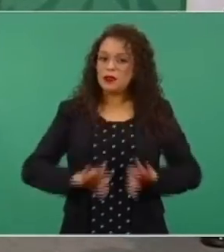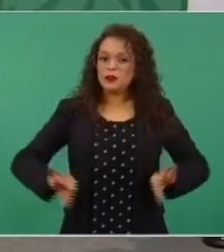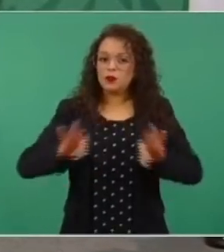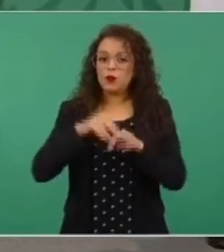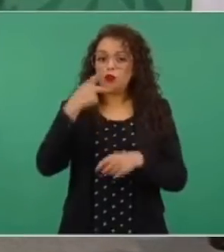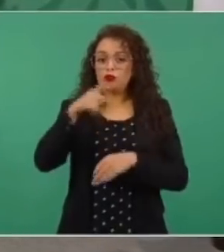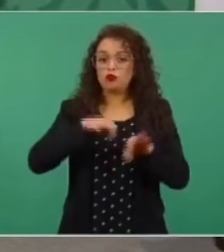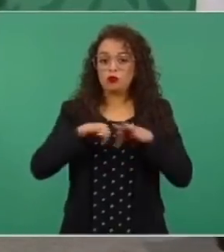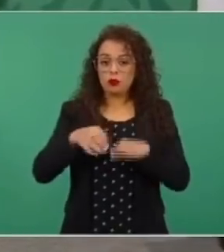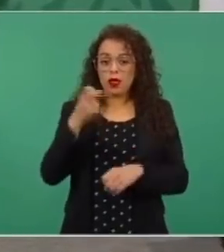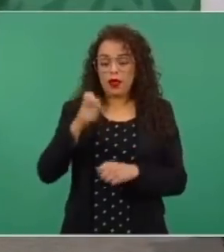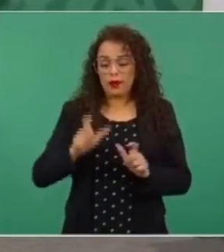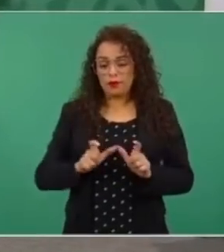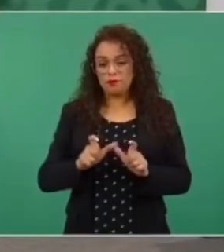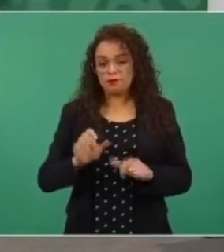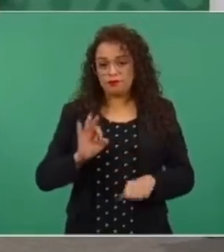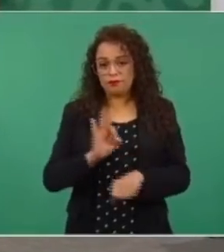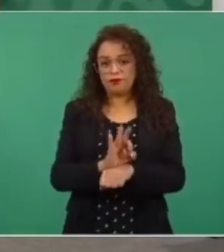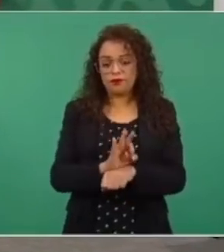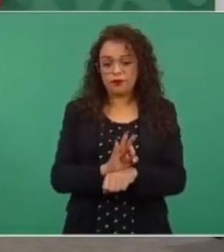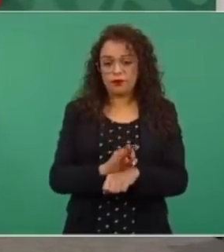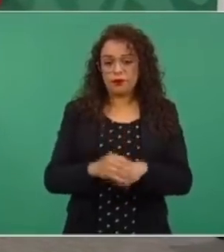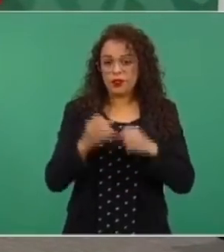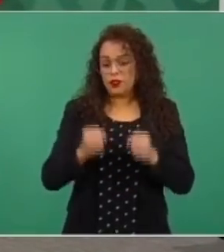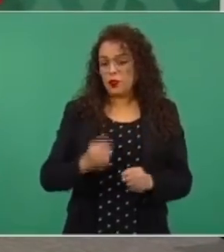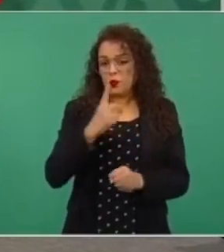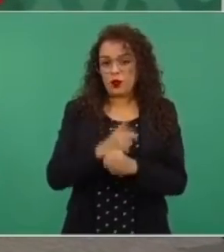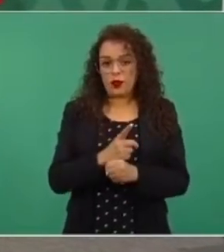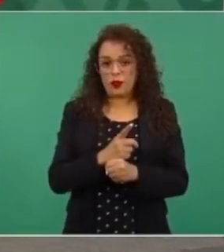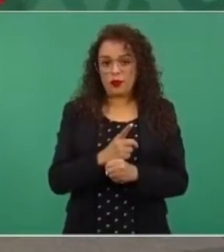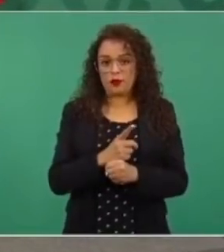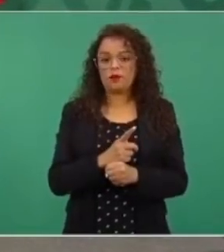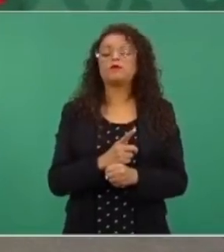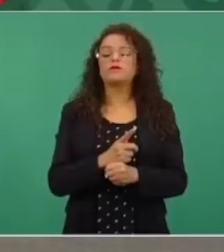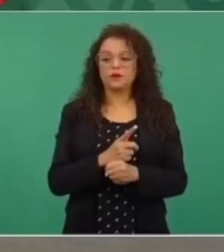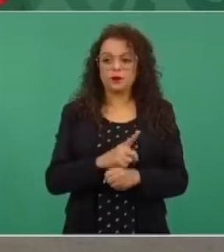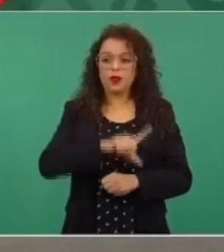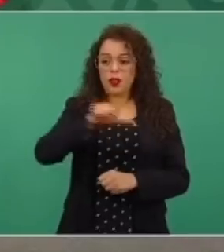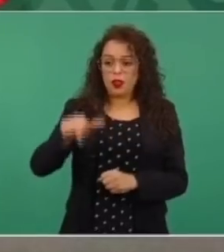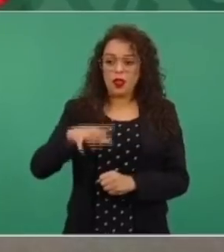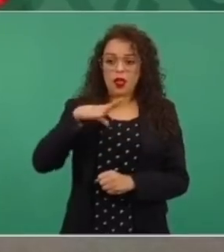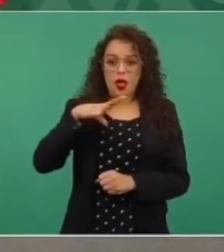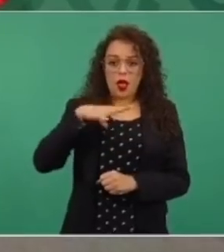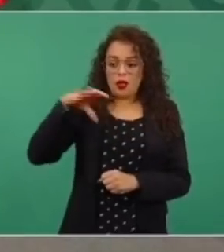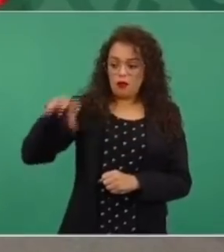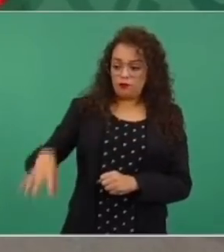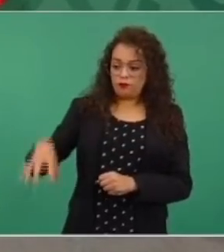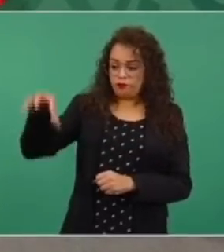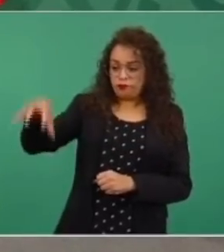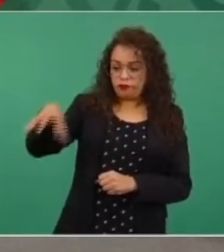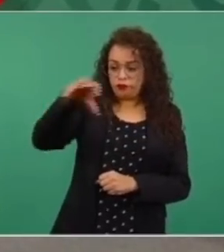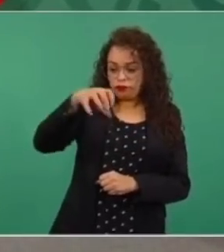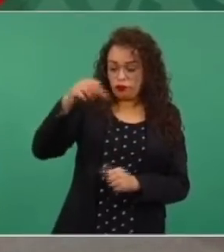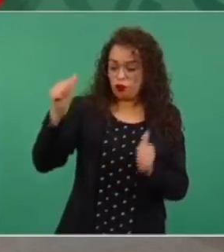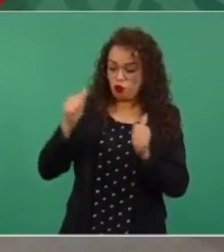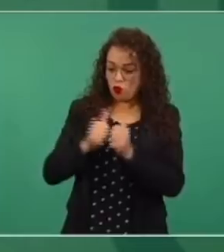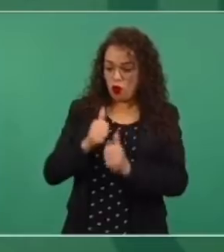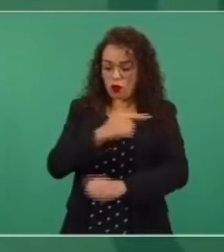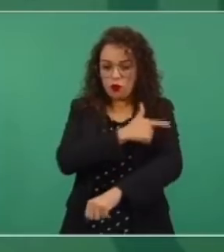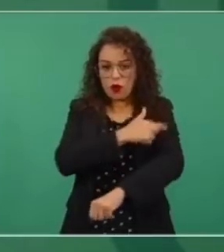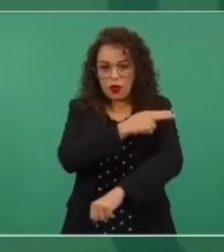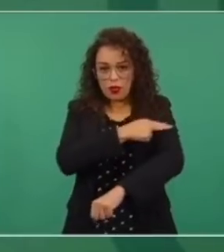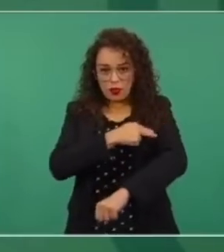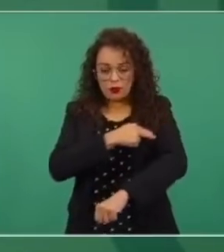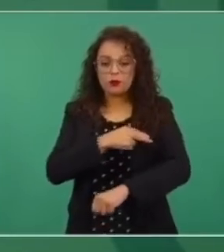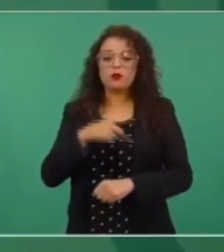vamos a tener cuarteles en Ecatepec, en todos los